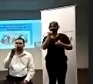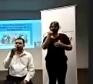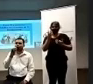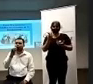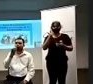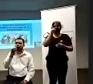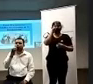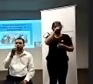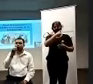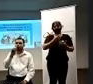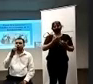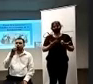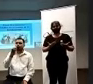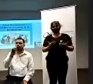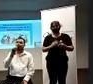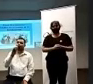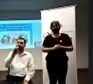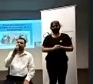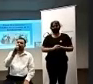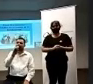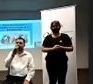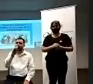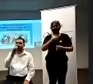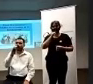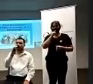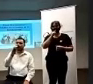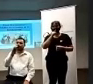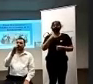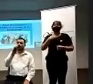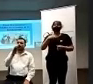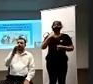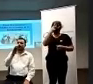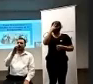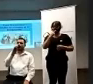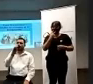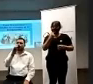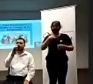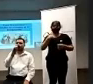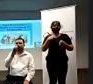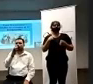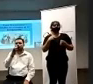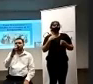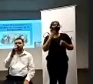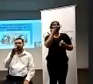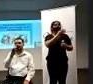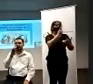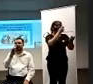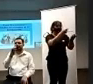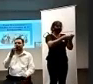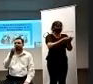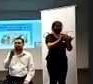Pero si yo no puedo encontrar mi comida solo, si yo no puedo salir a comprar solo porque no puedo